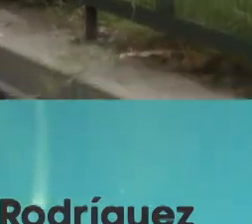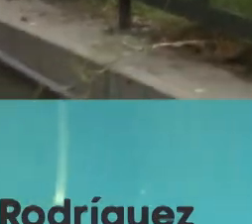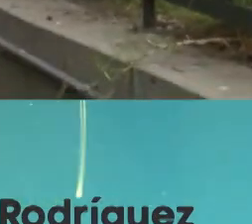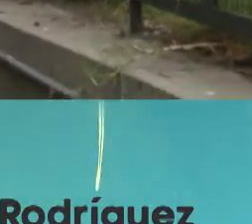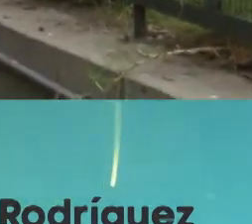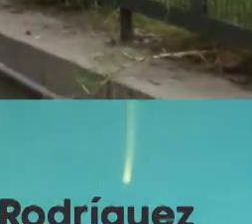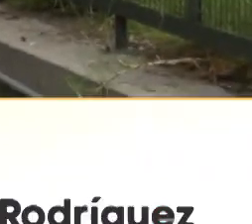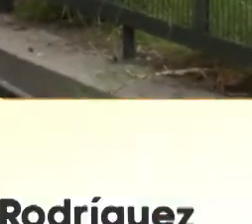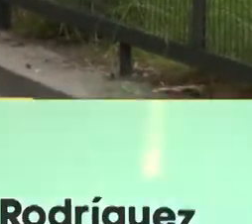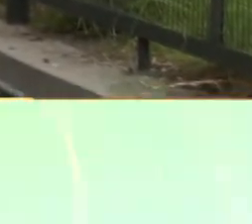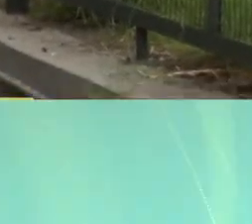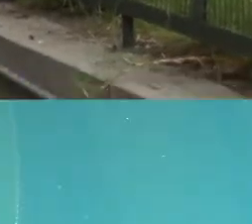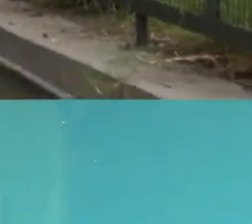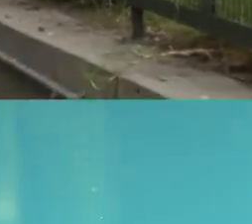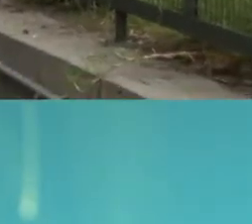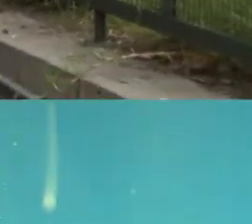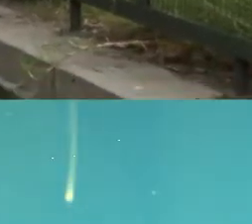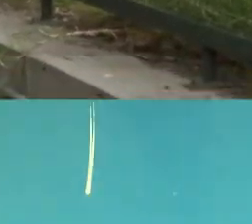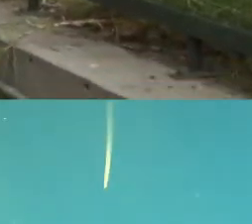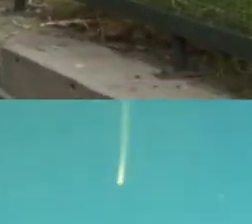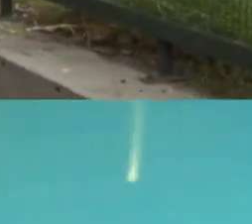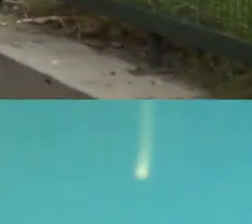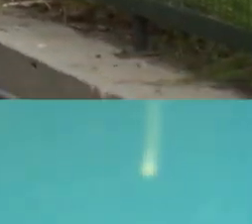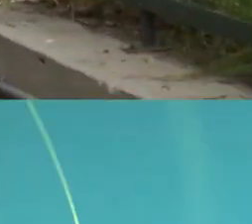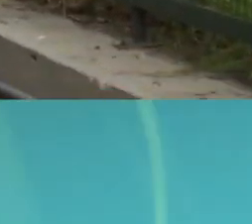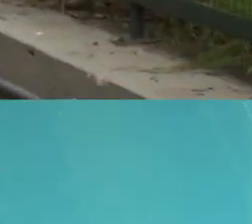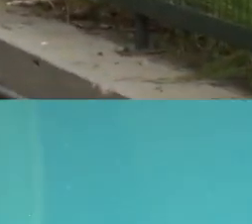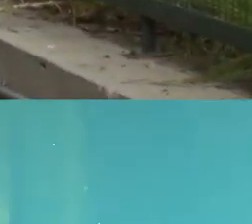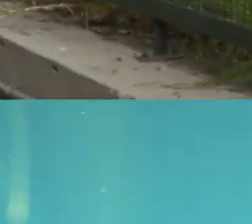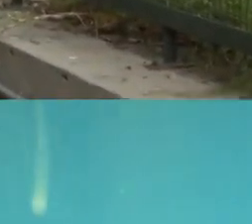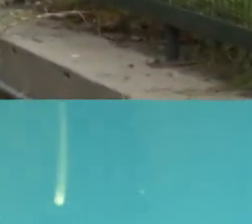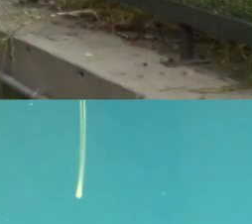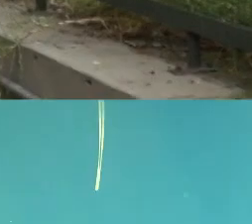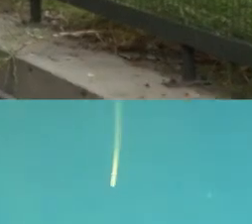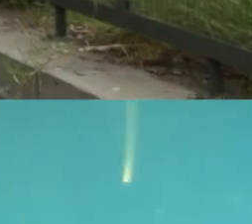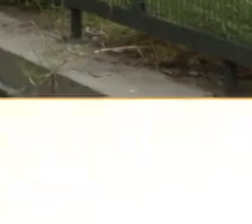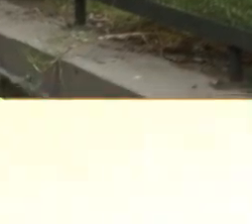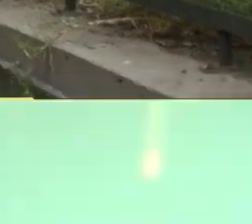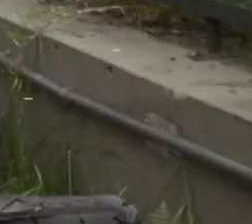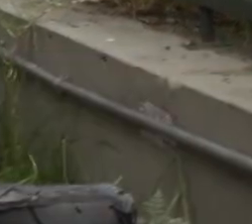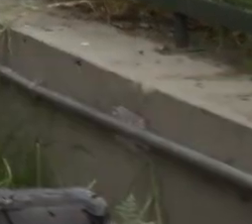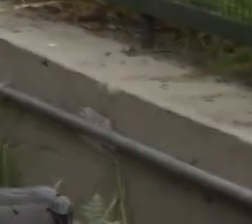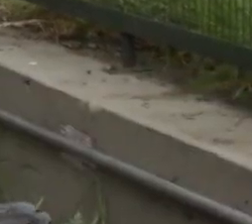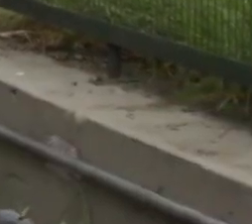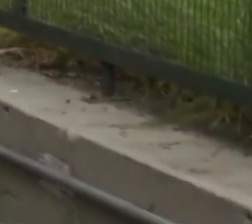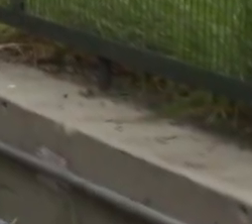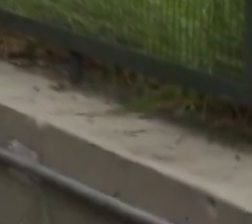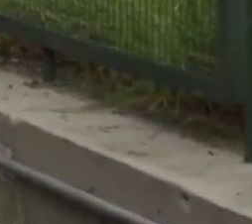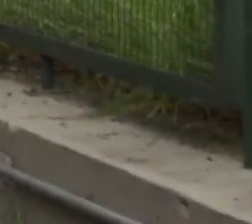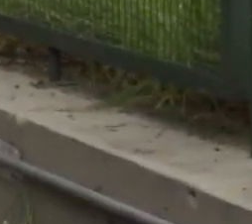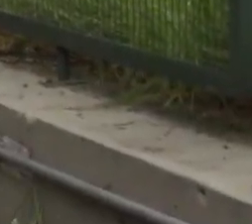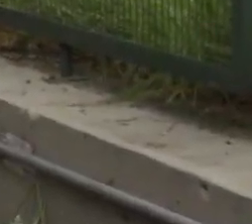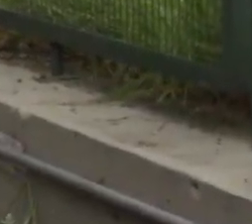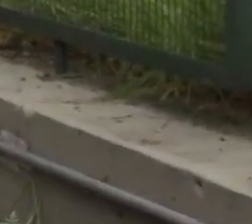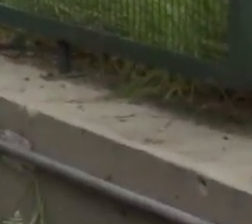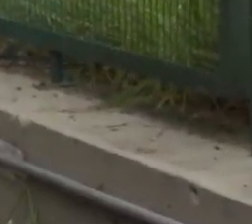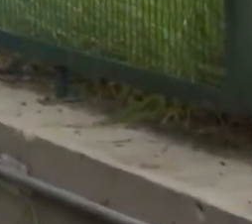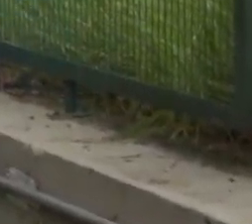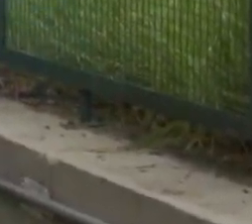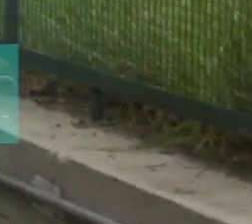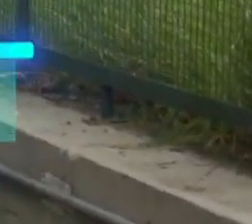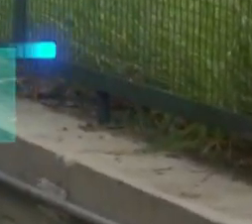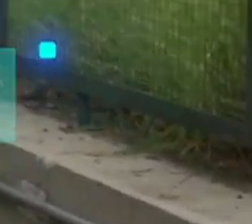mundos que cada uno de ustedes está teniendo en sus dedos recuerden siempre que nos pueden escribir al